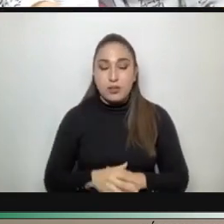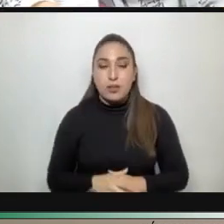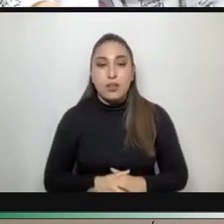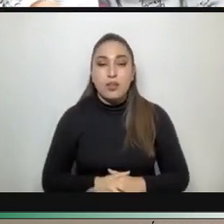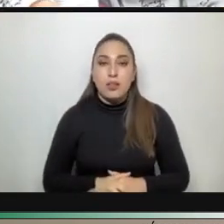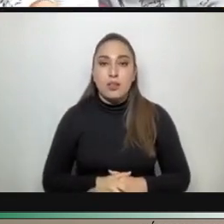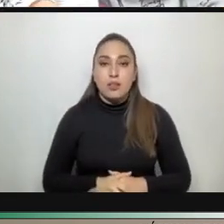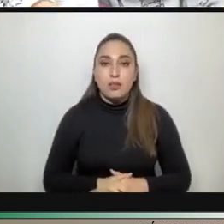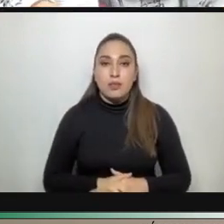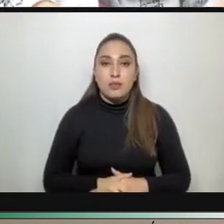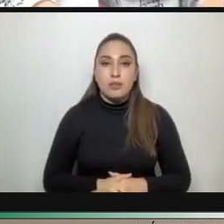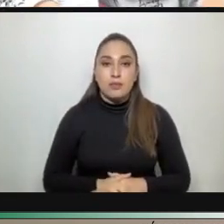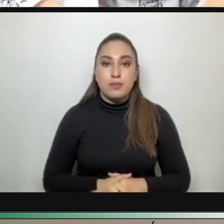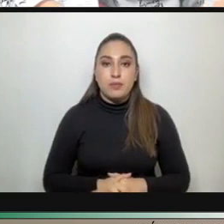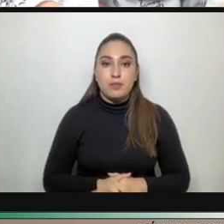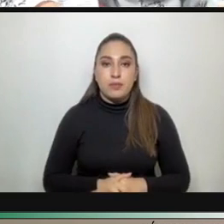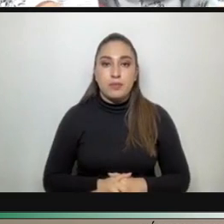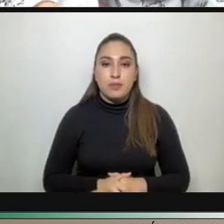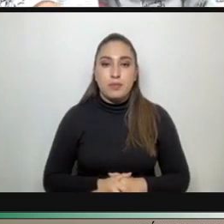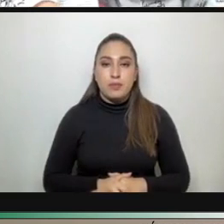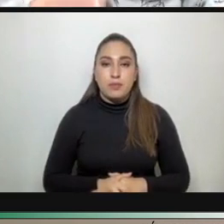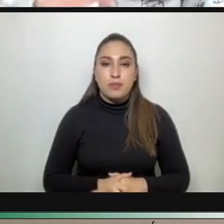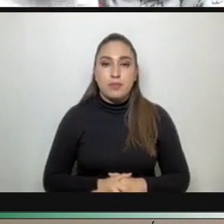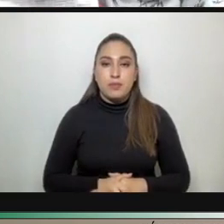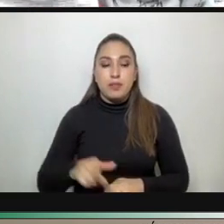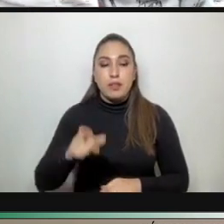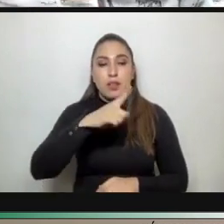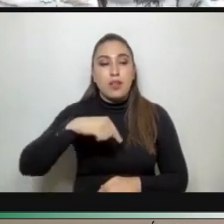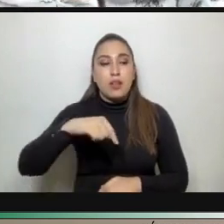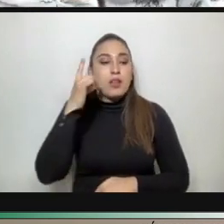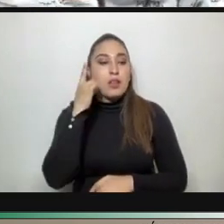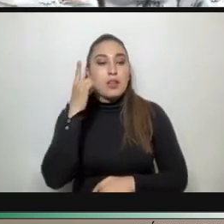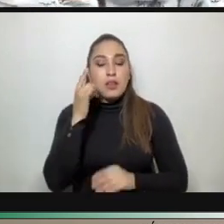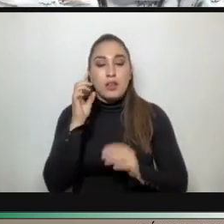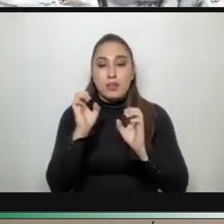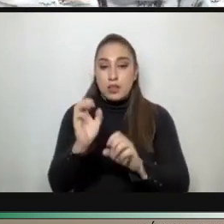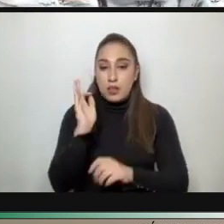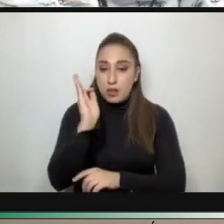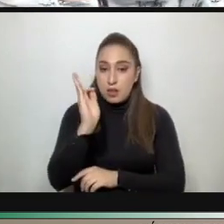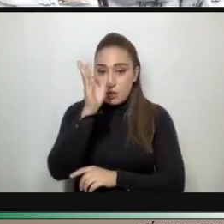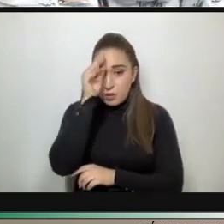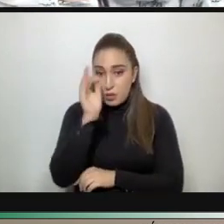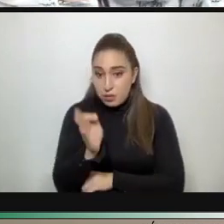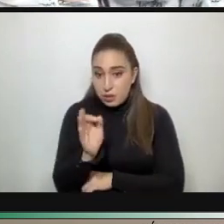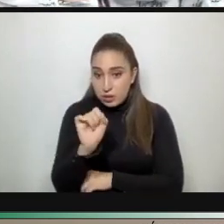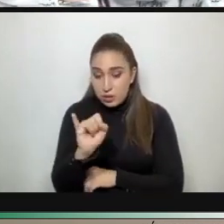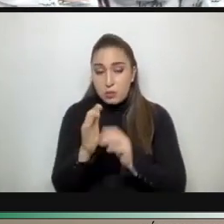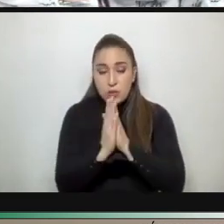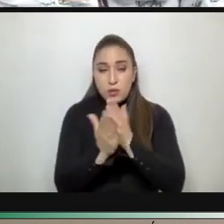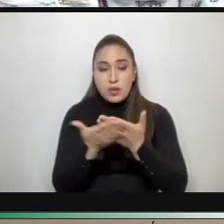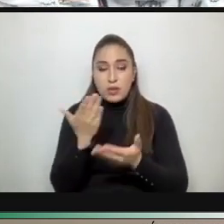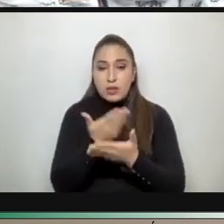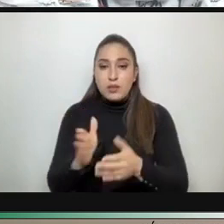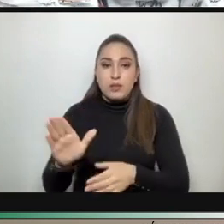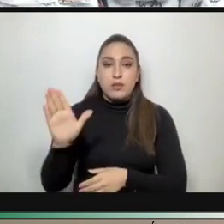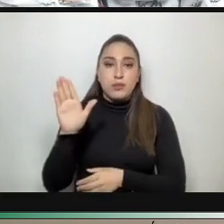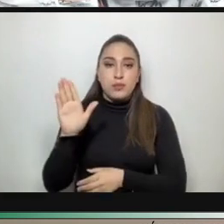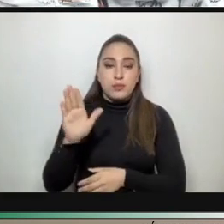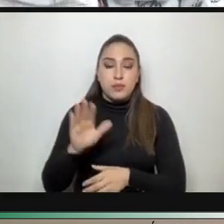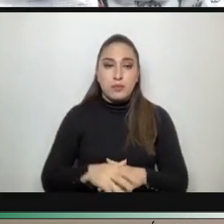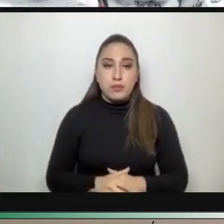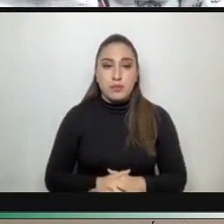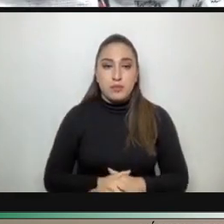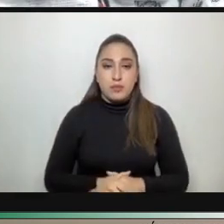acuerdo en la dispensa del acuerdo. Las diputadas y diputados que estén por la afirmativa, sírvanse manifestarlo levantando la mano.